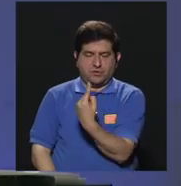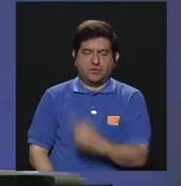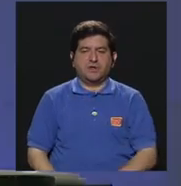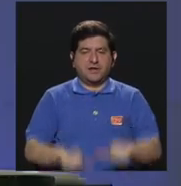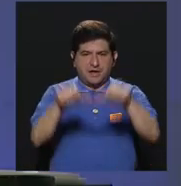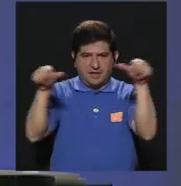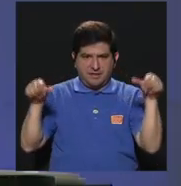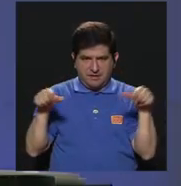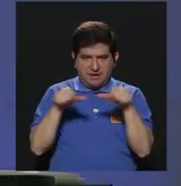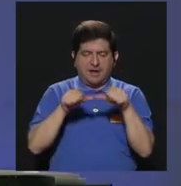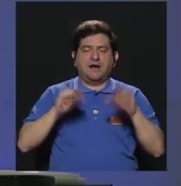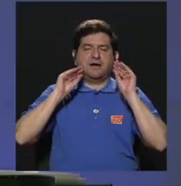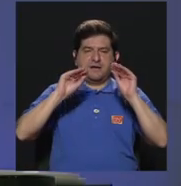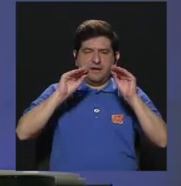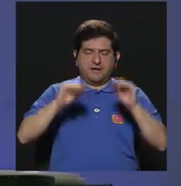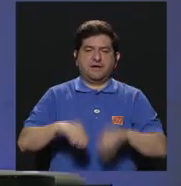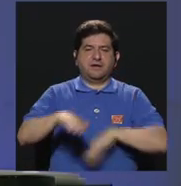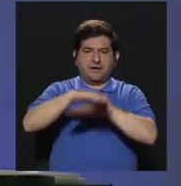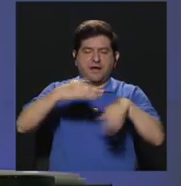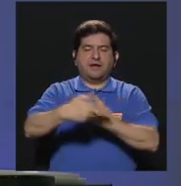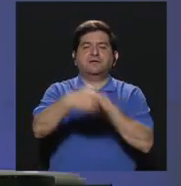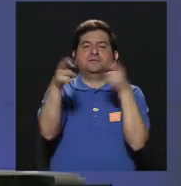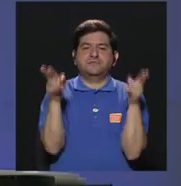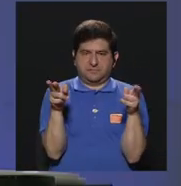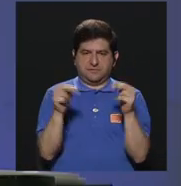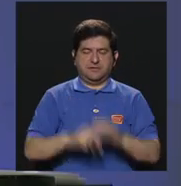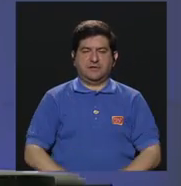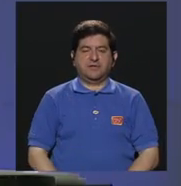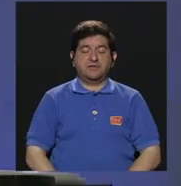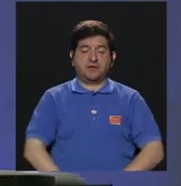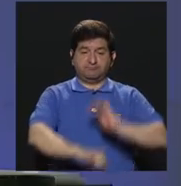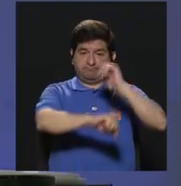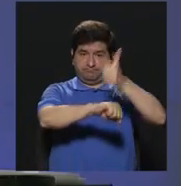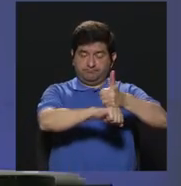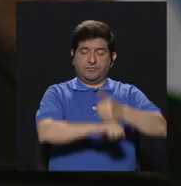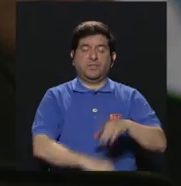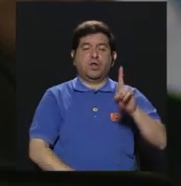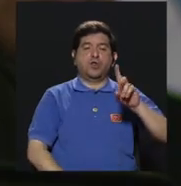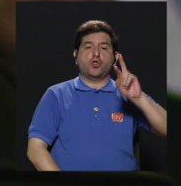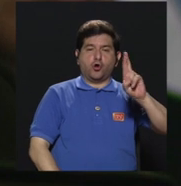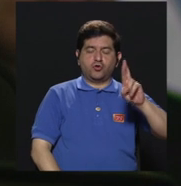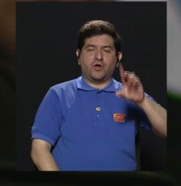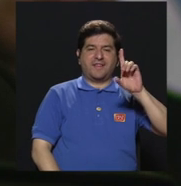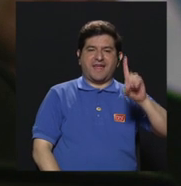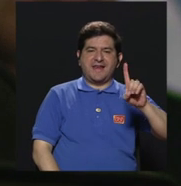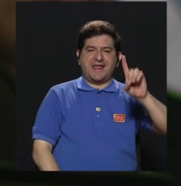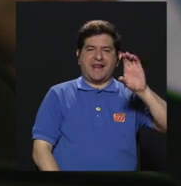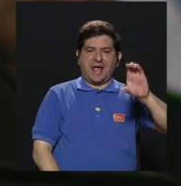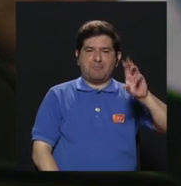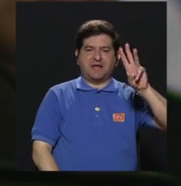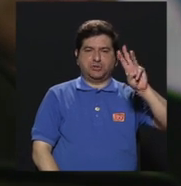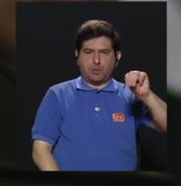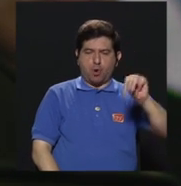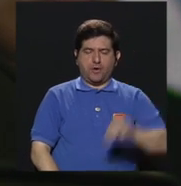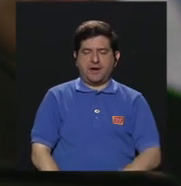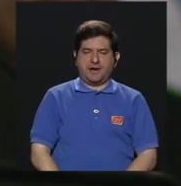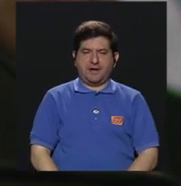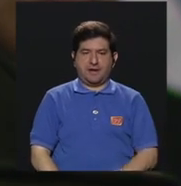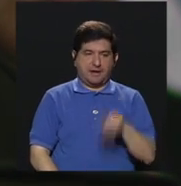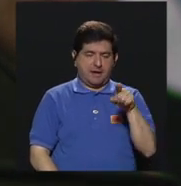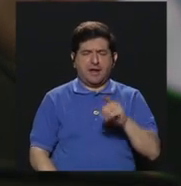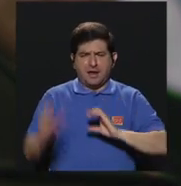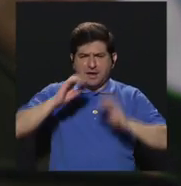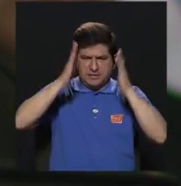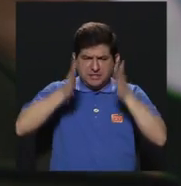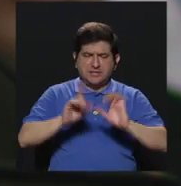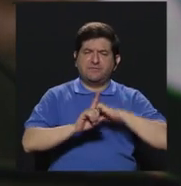área académica y de las sedes regionales, designó al doctor Daniel Camacho Monje, destacado